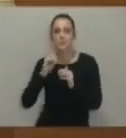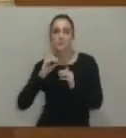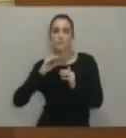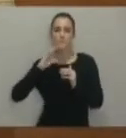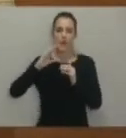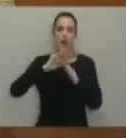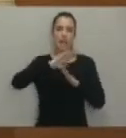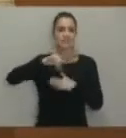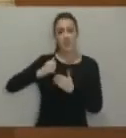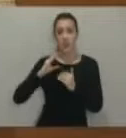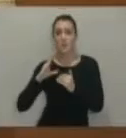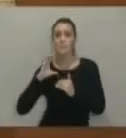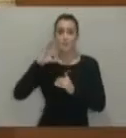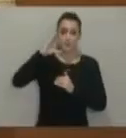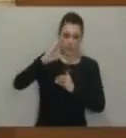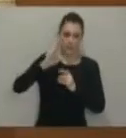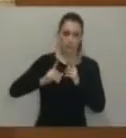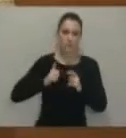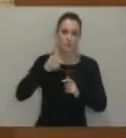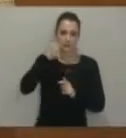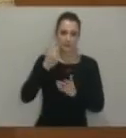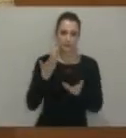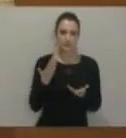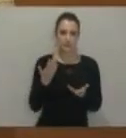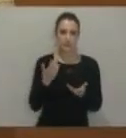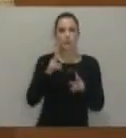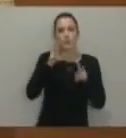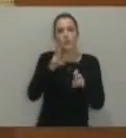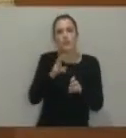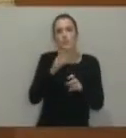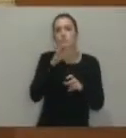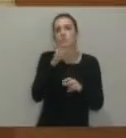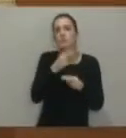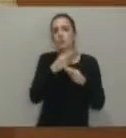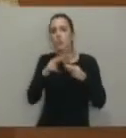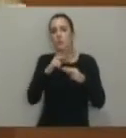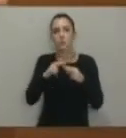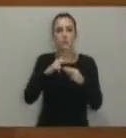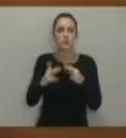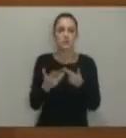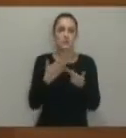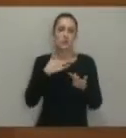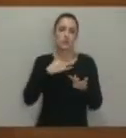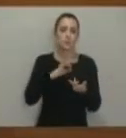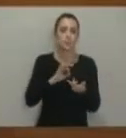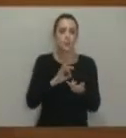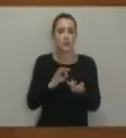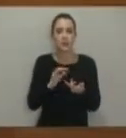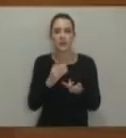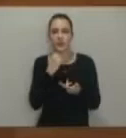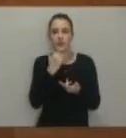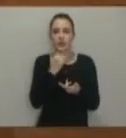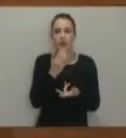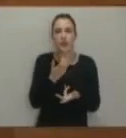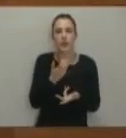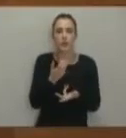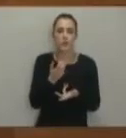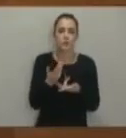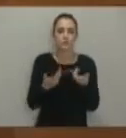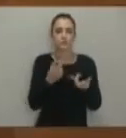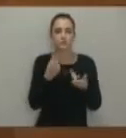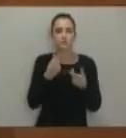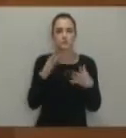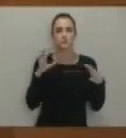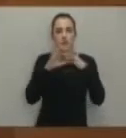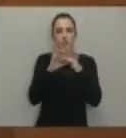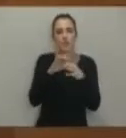mayor. Un argumento político y que probablemente subsume a todos los demás, porque todas las decisiones que se han